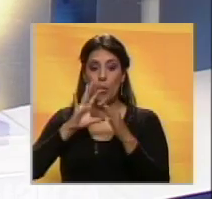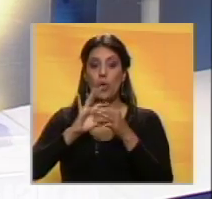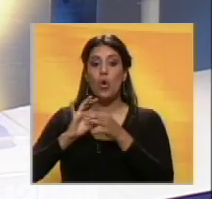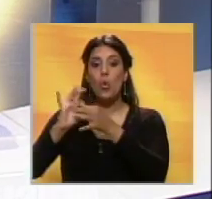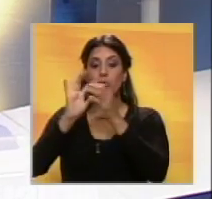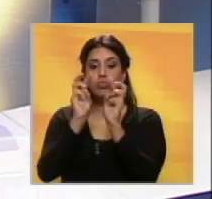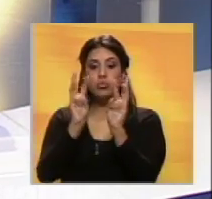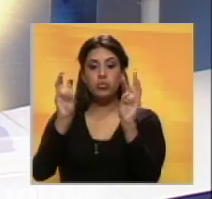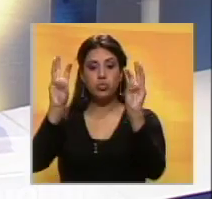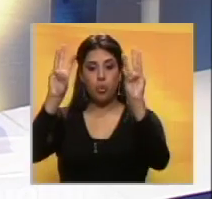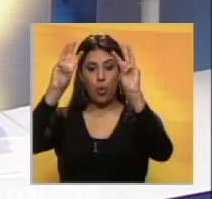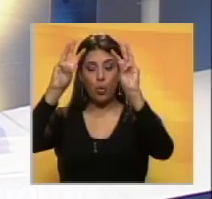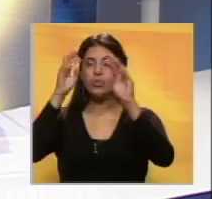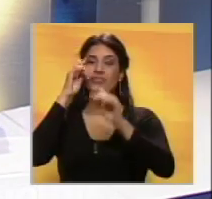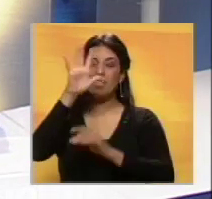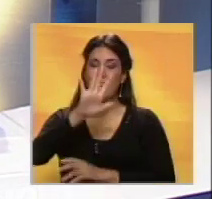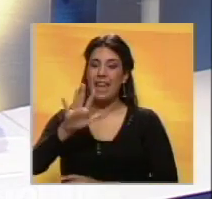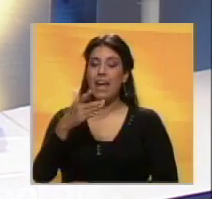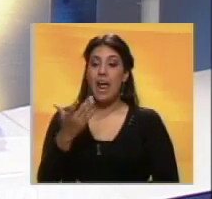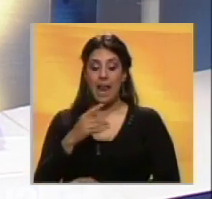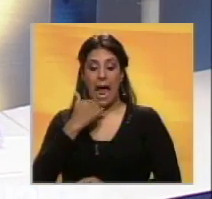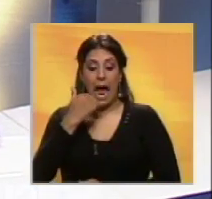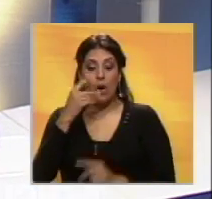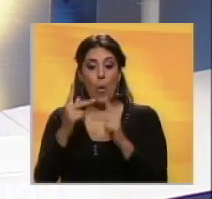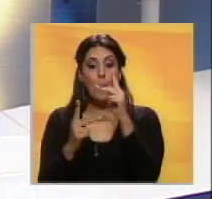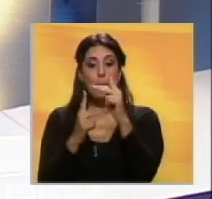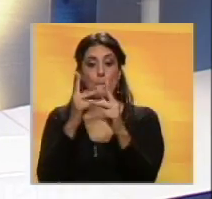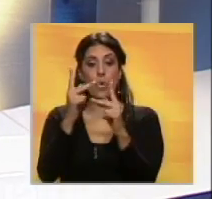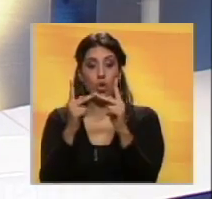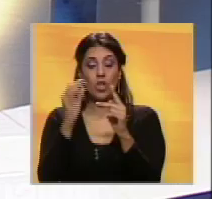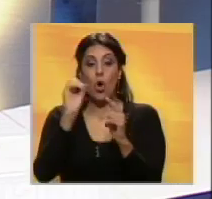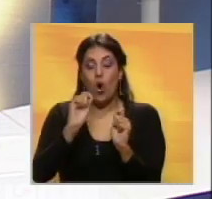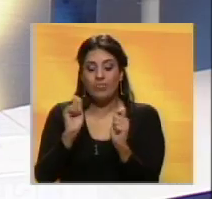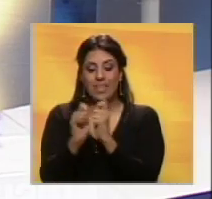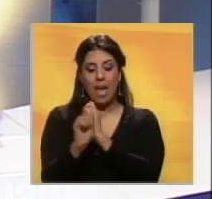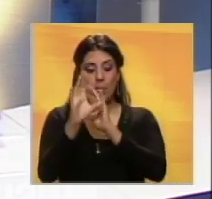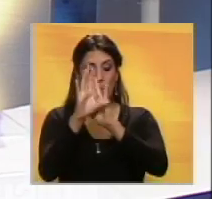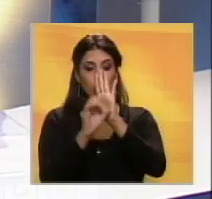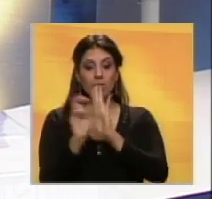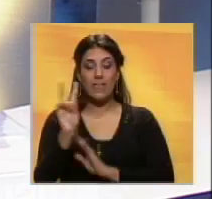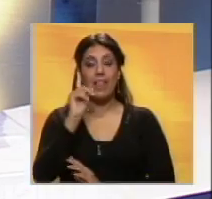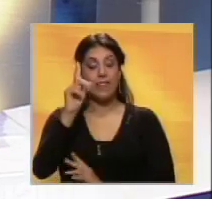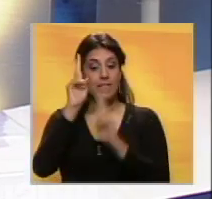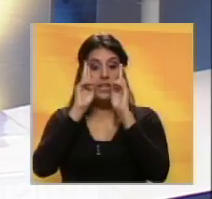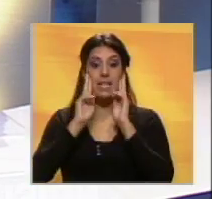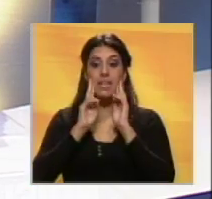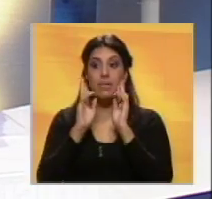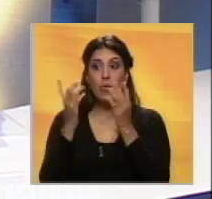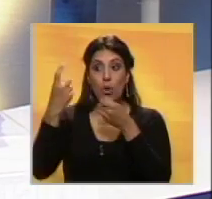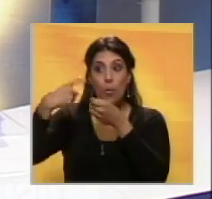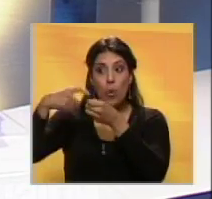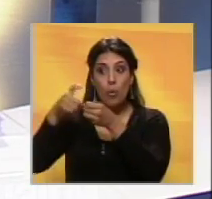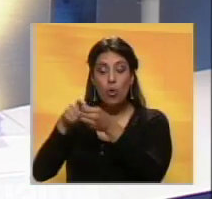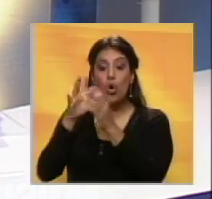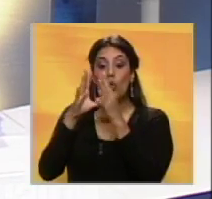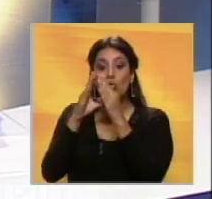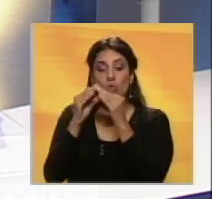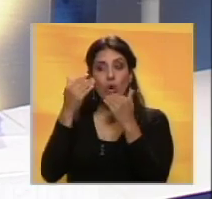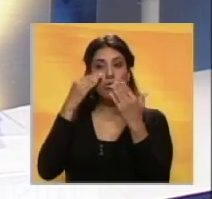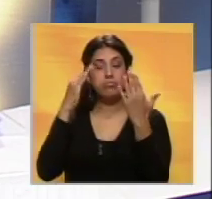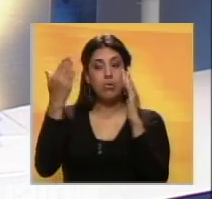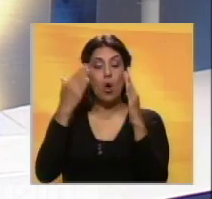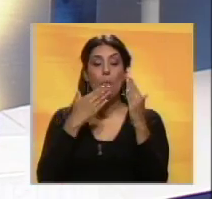Unidas considera que cualquier proceso o reforma constitucional en Venezuela debe ser transparente e incluir todos los puntos de